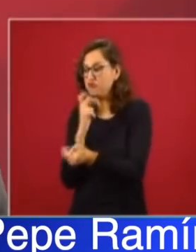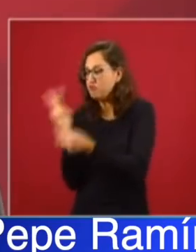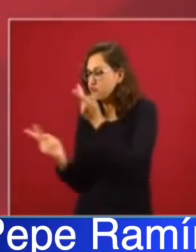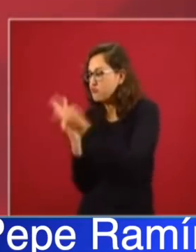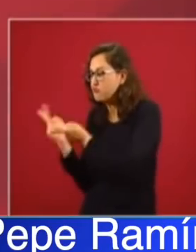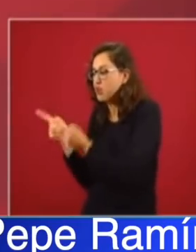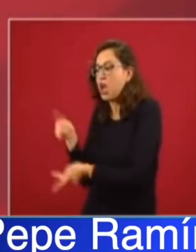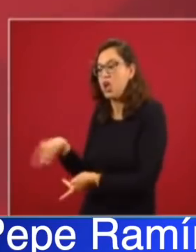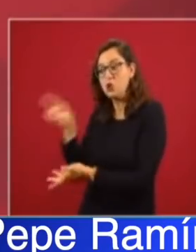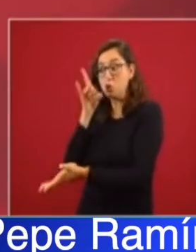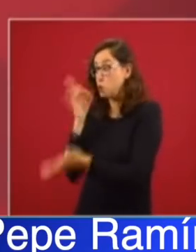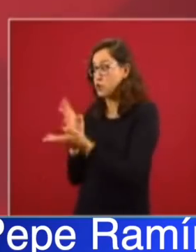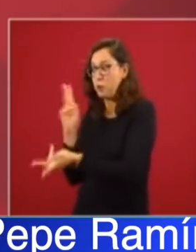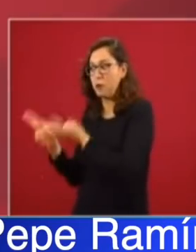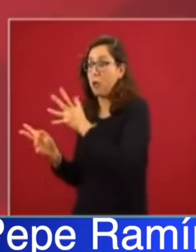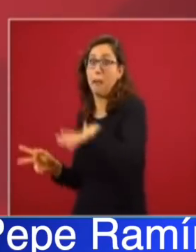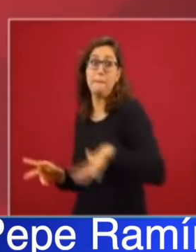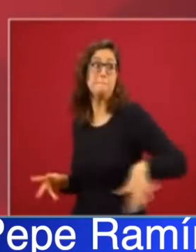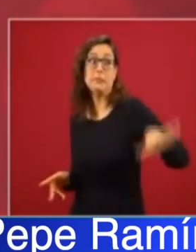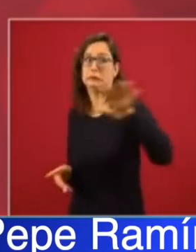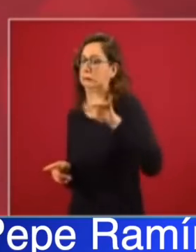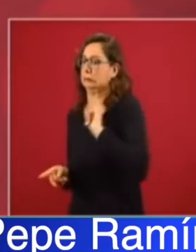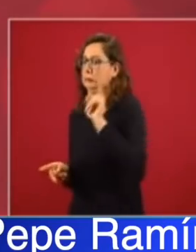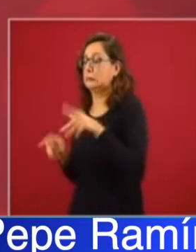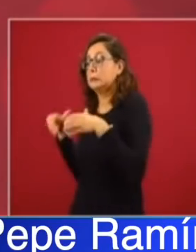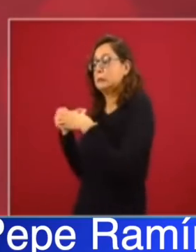vayan a preguntarles a ellos.